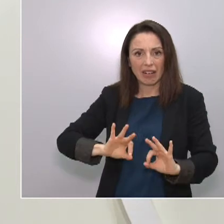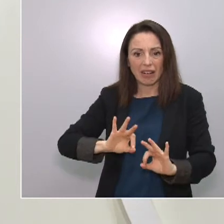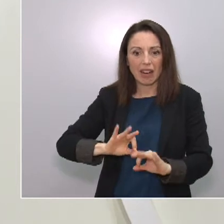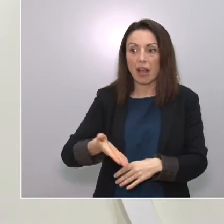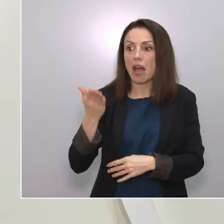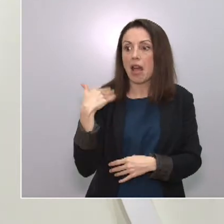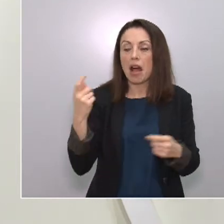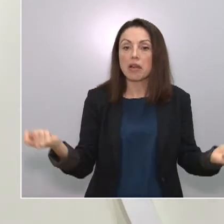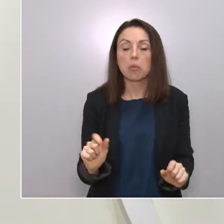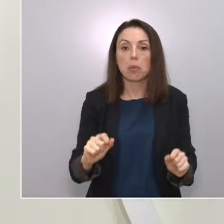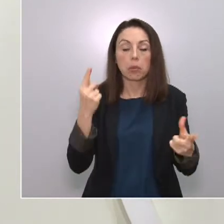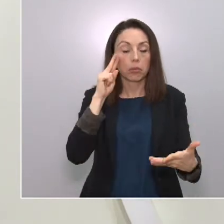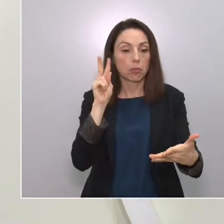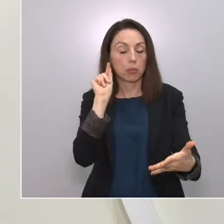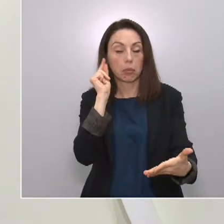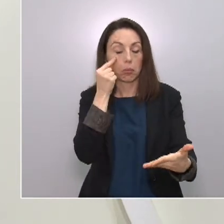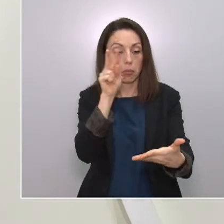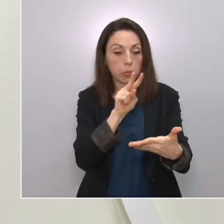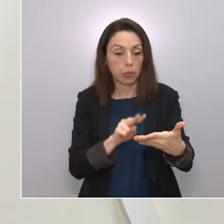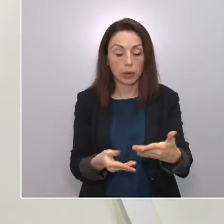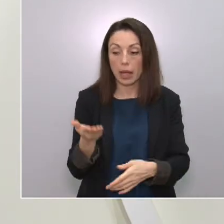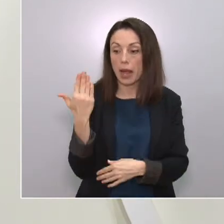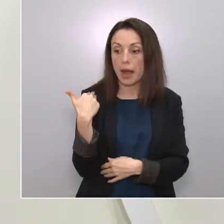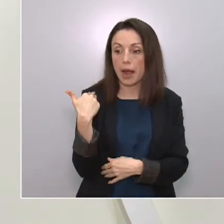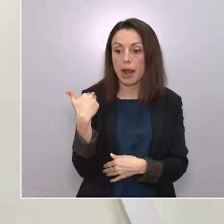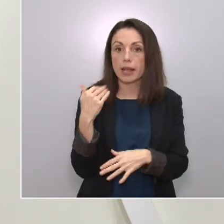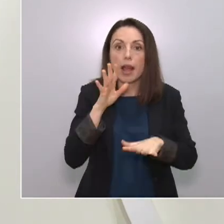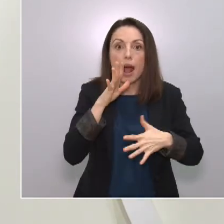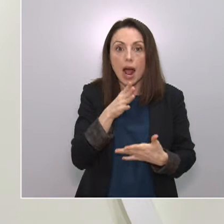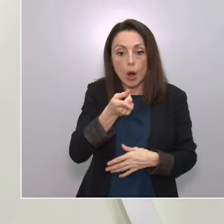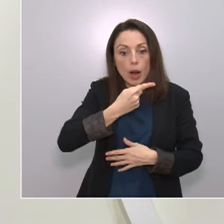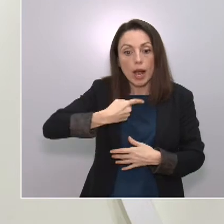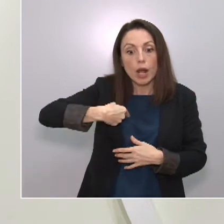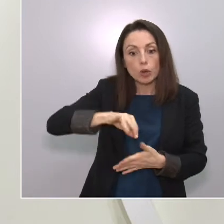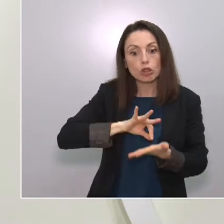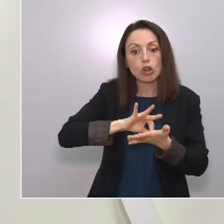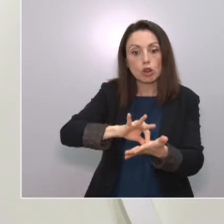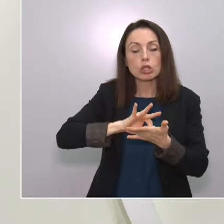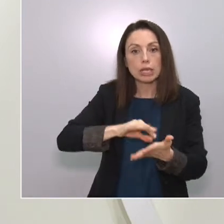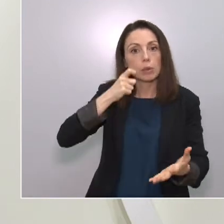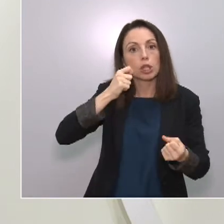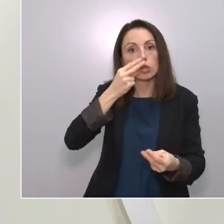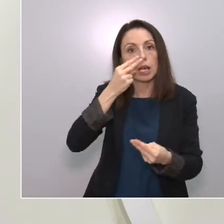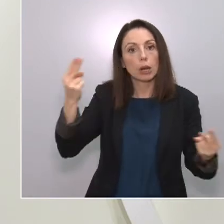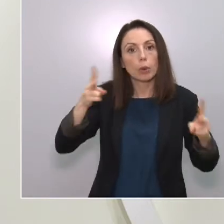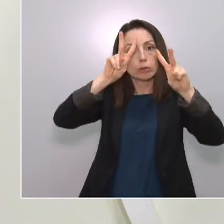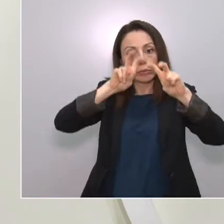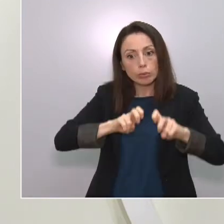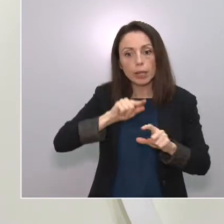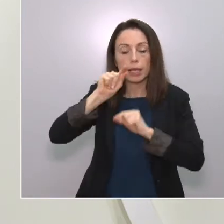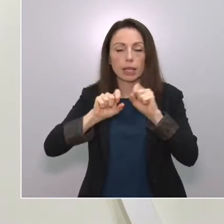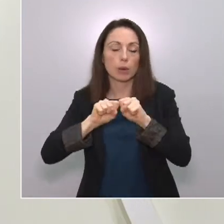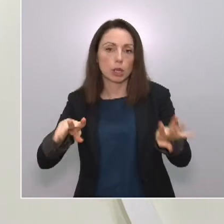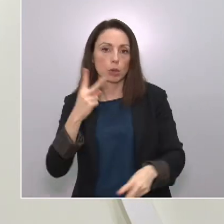ayer publicado en el Boletín Oficial del Estado y que desde ayer están analizando nuestros servicios de salud pública y de